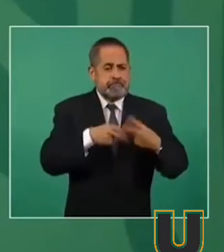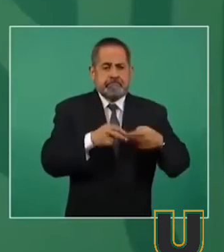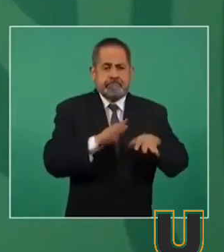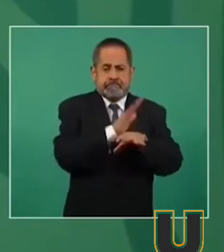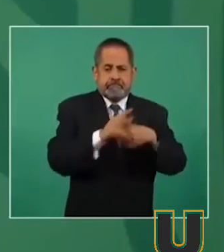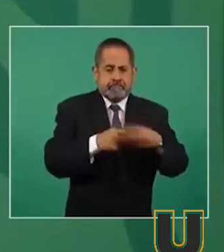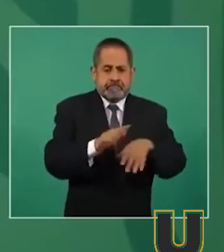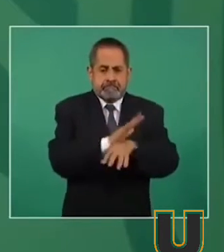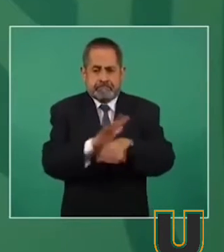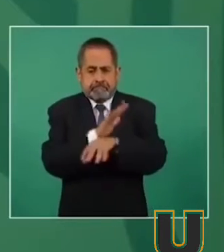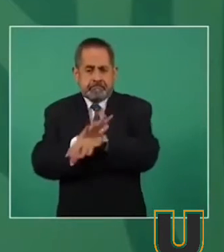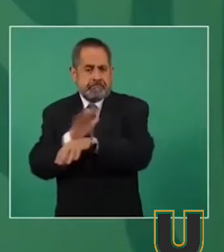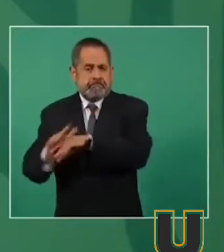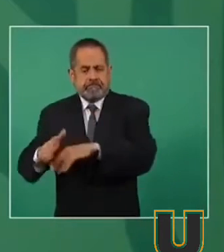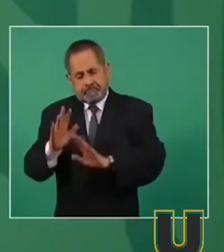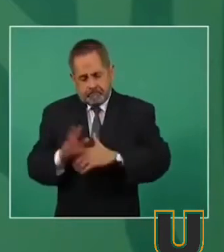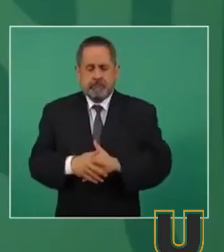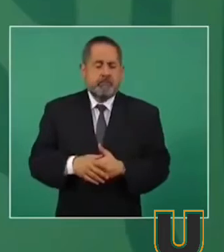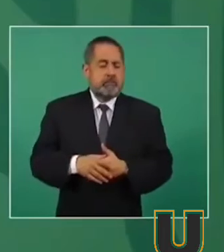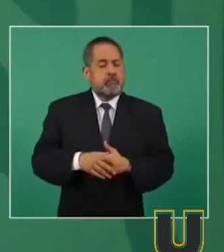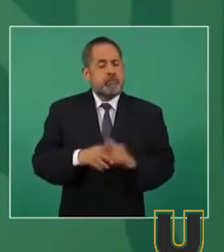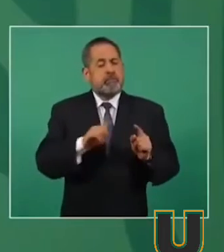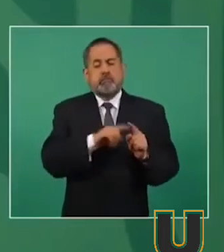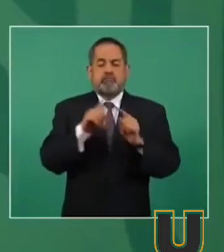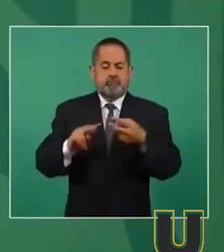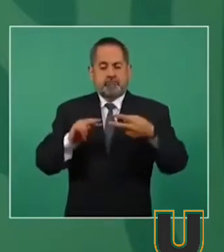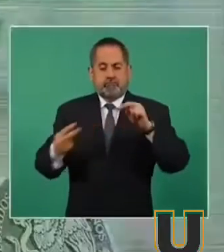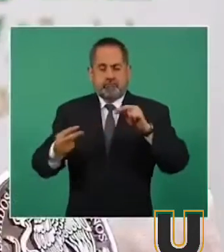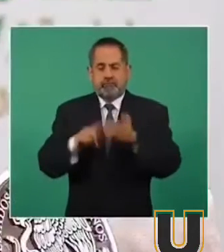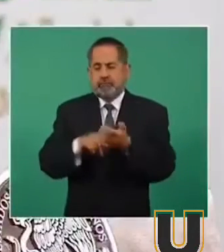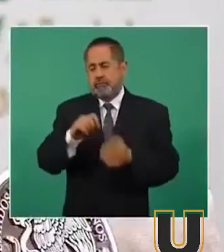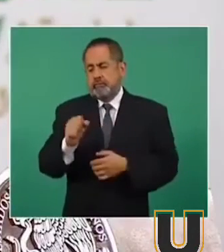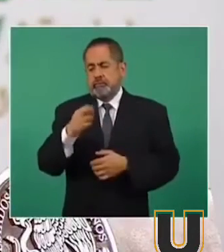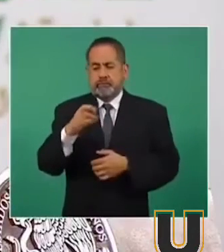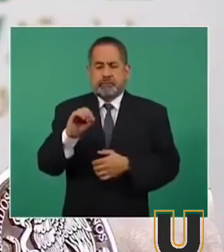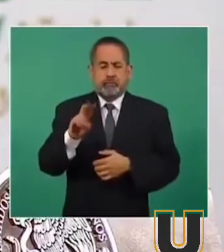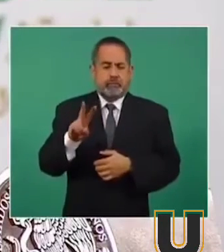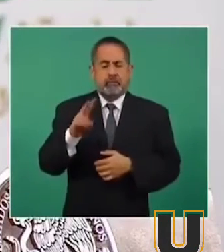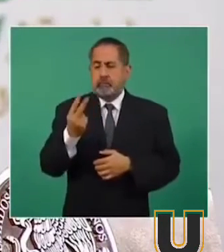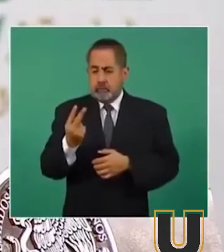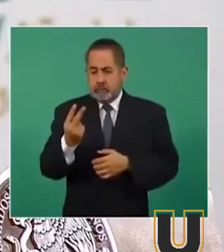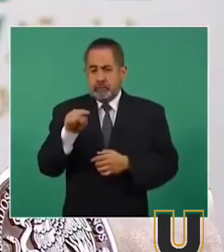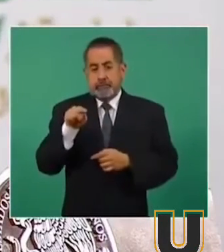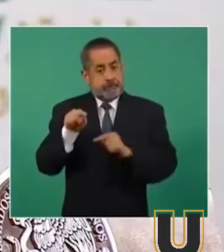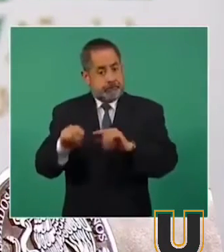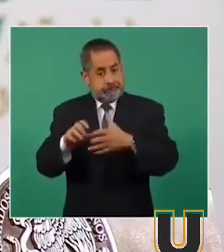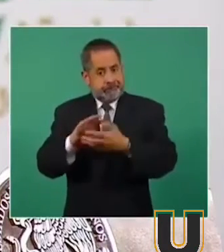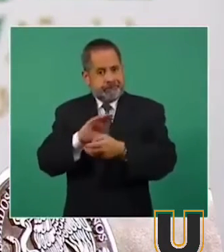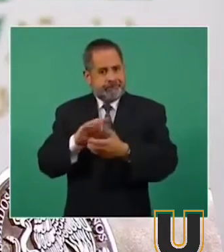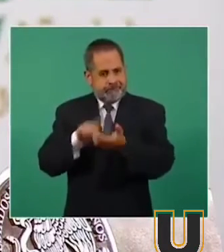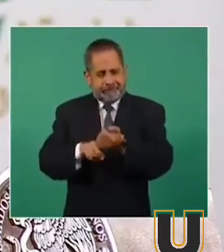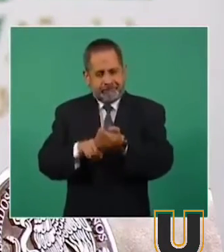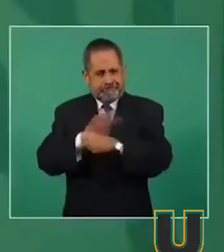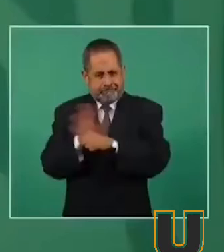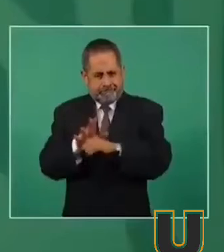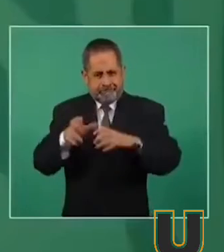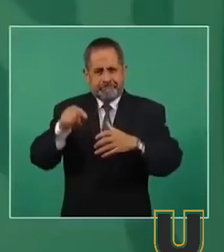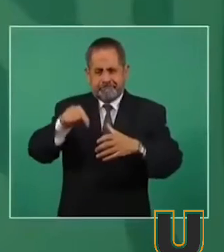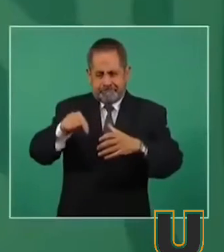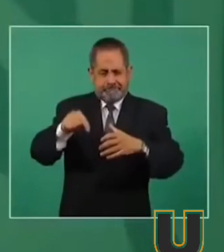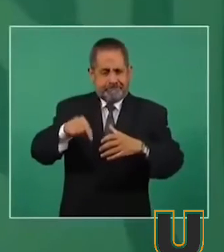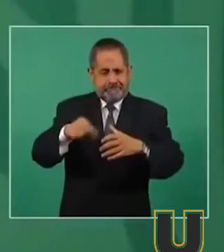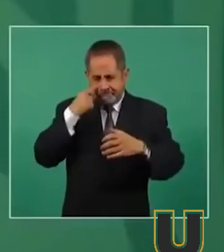largo del tiempo. En el caso de las variantes genéticas del virus SARS-CoV-2, la atención que se hace por los sistemas de vigilancia